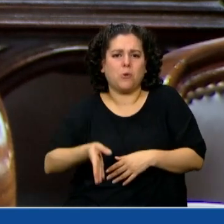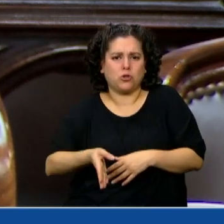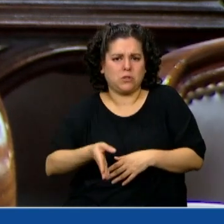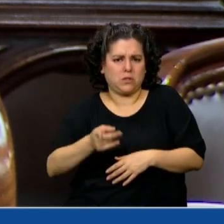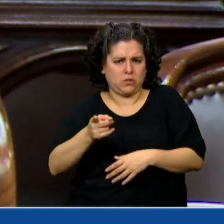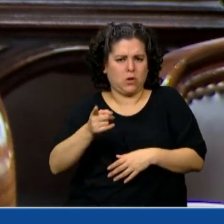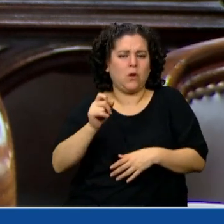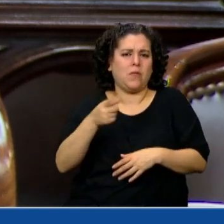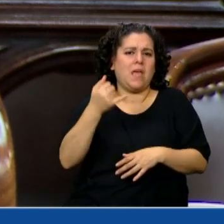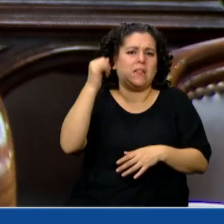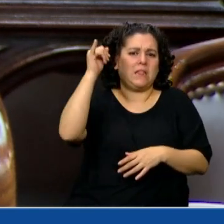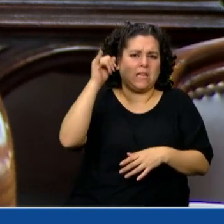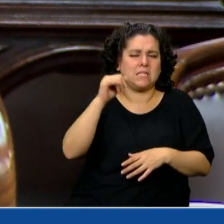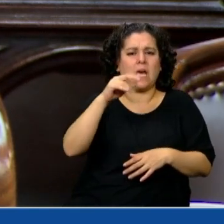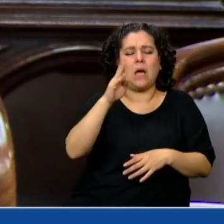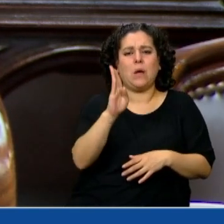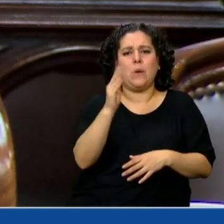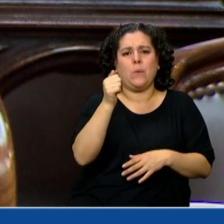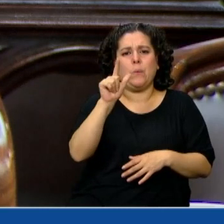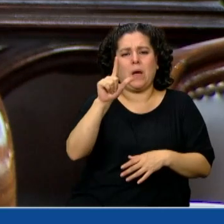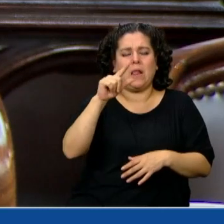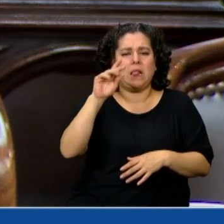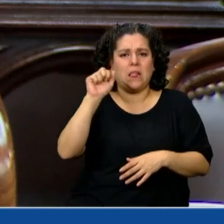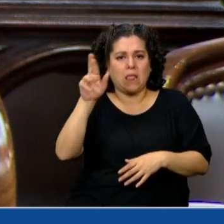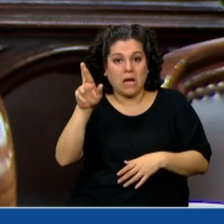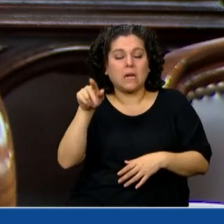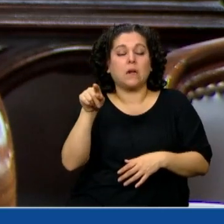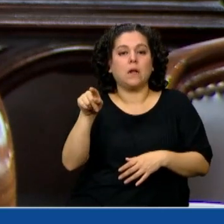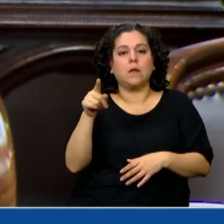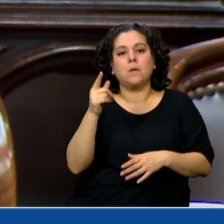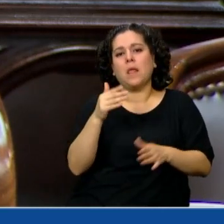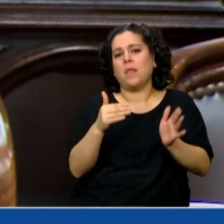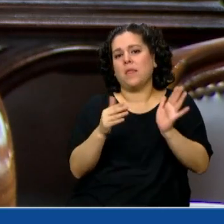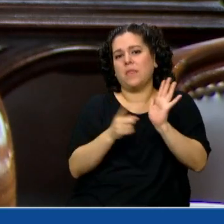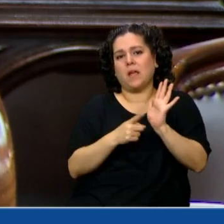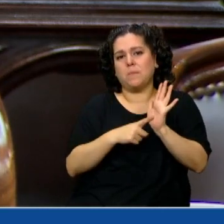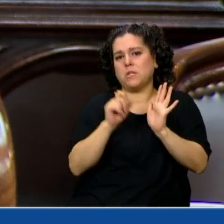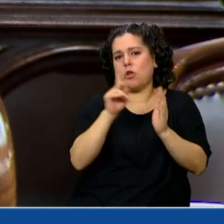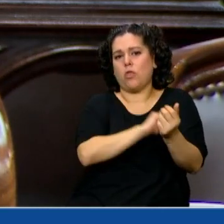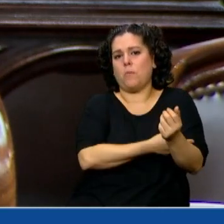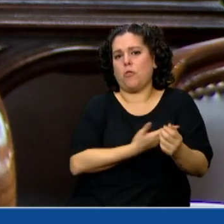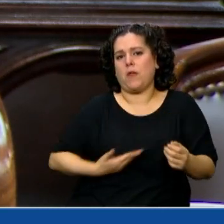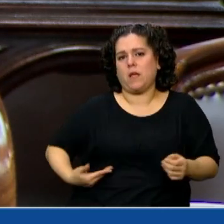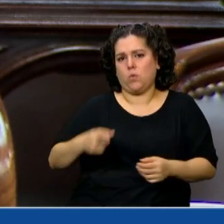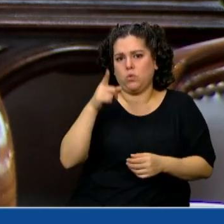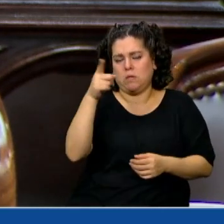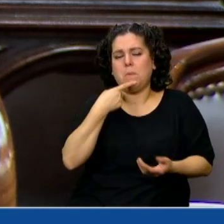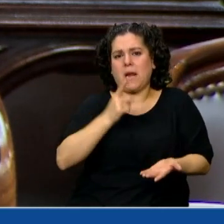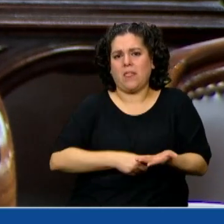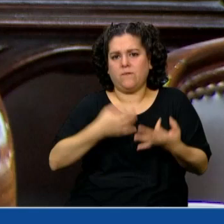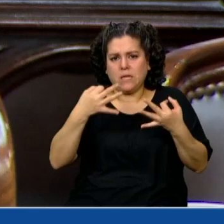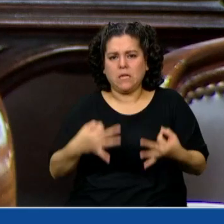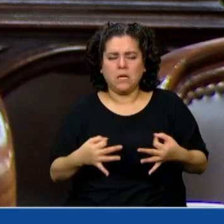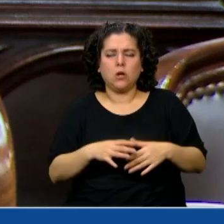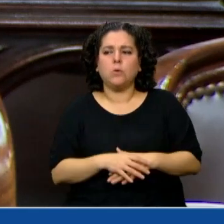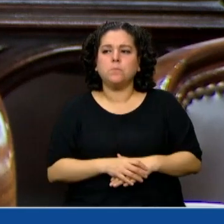Baldar y que sea facultad por reglamentación del Poder Ejecutivo para definirlo,